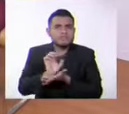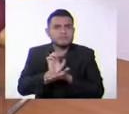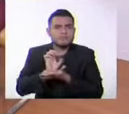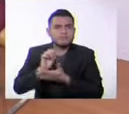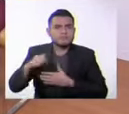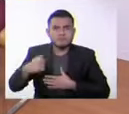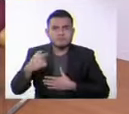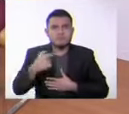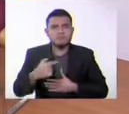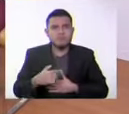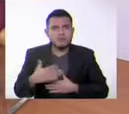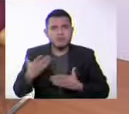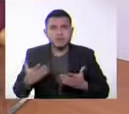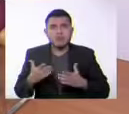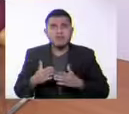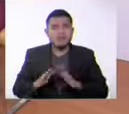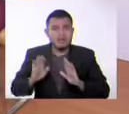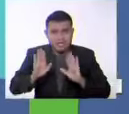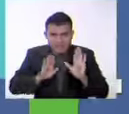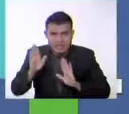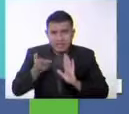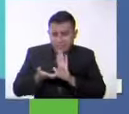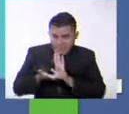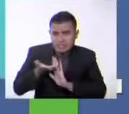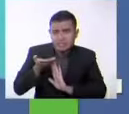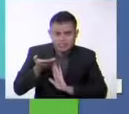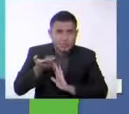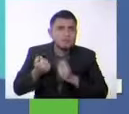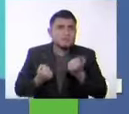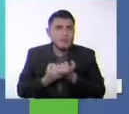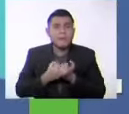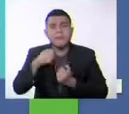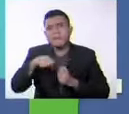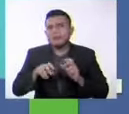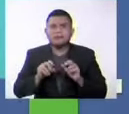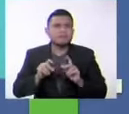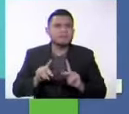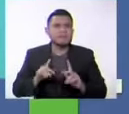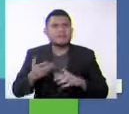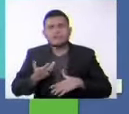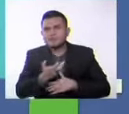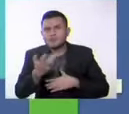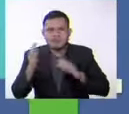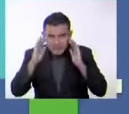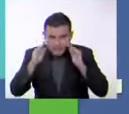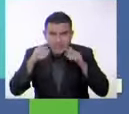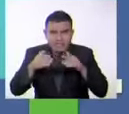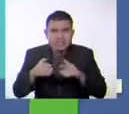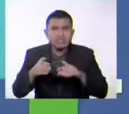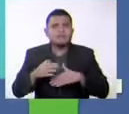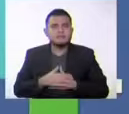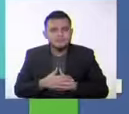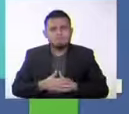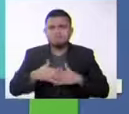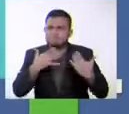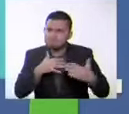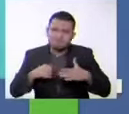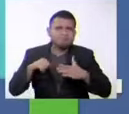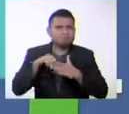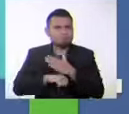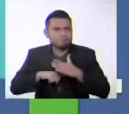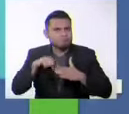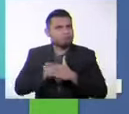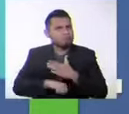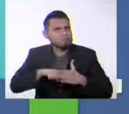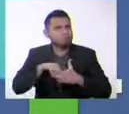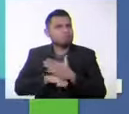línea de las acciones para el desarrollo sostenible, pero en esta ocasión nos centramos en las acciones y la lucha del movimiento ecologista